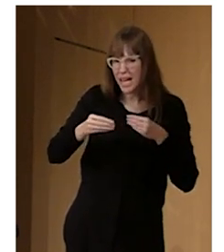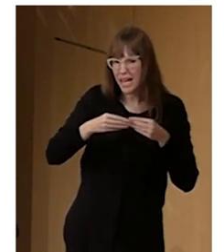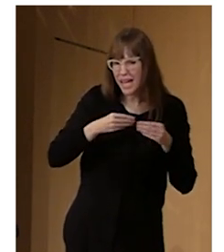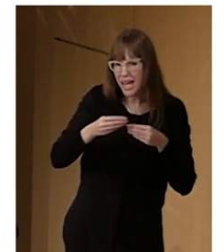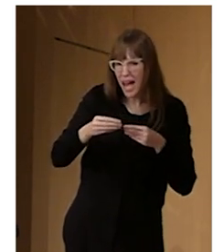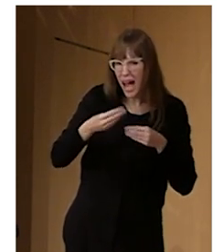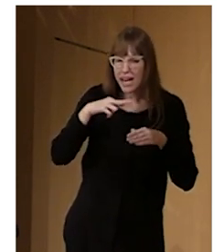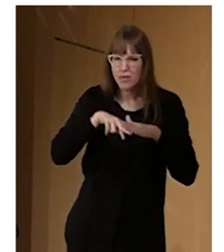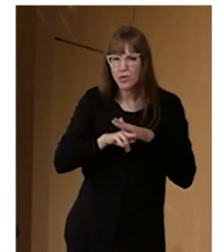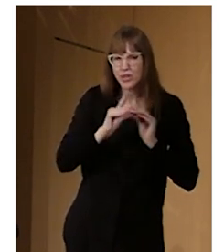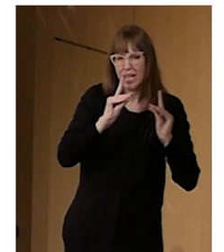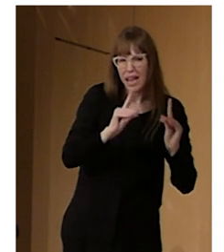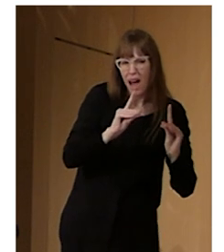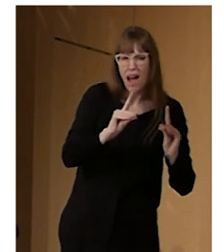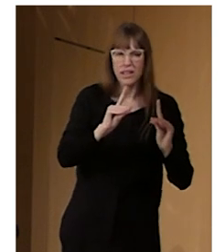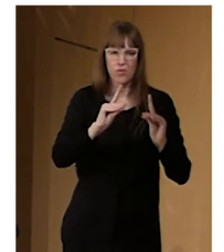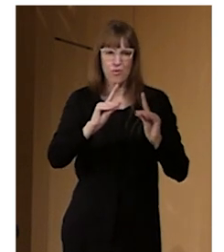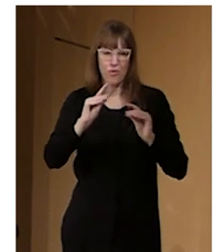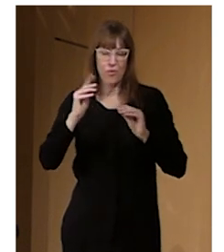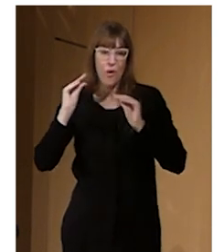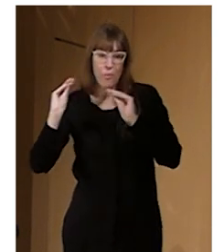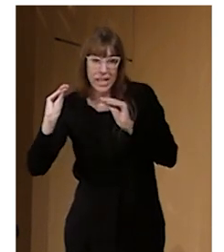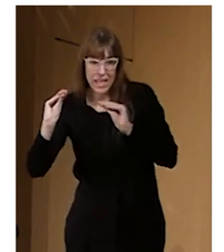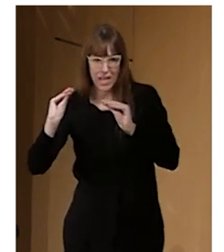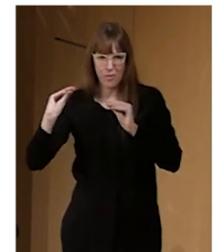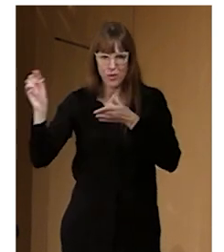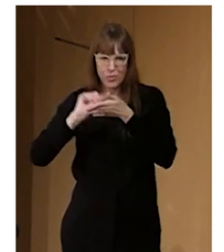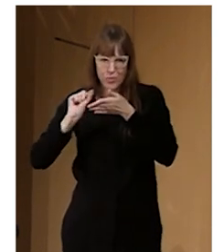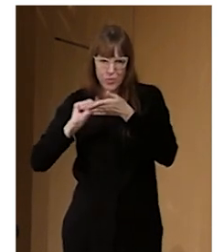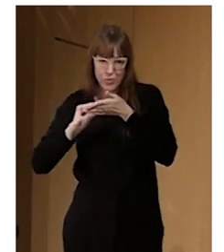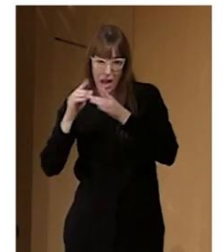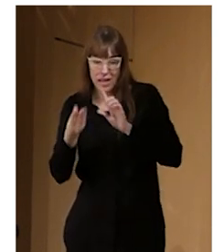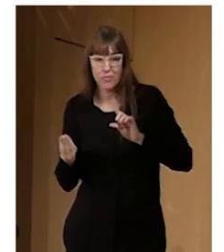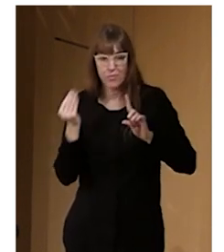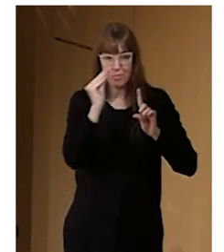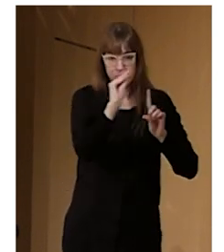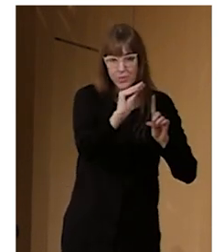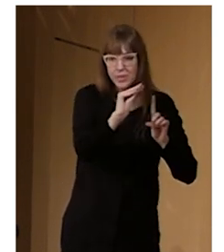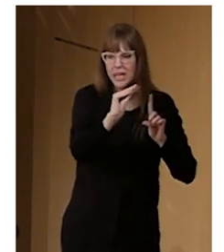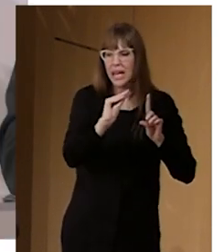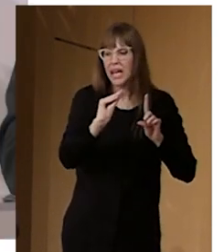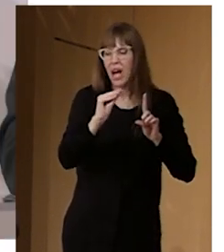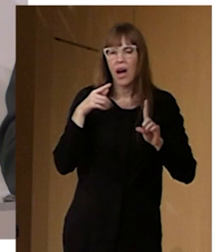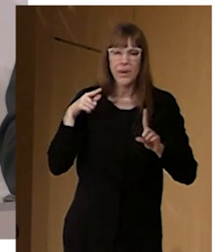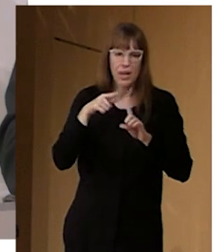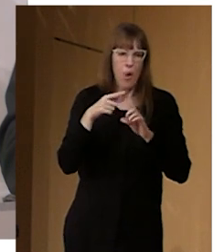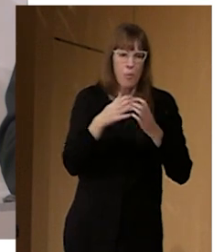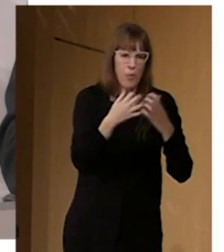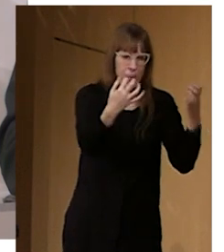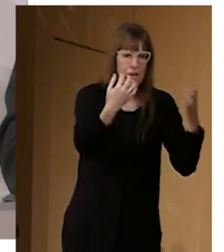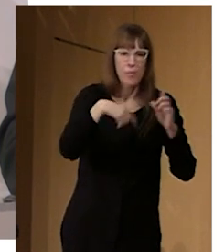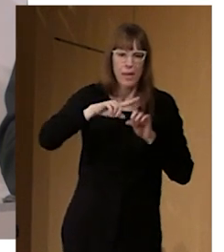didácticos informativos que están siendo muy aceptados por el público también van dirigidos evidentemente a docentes pero que como decías